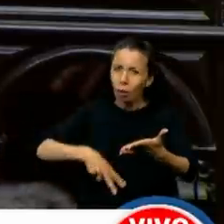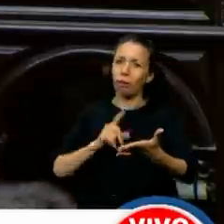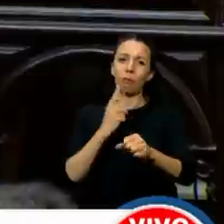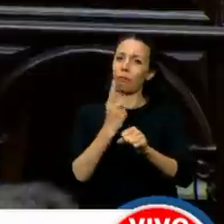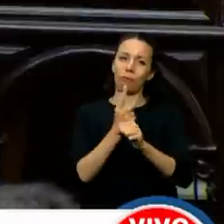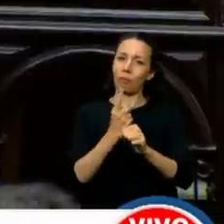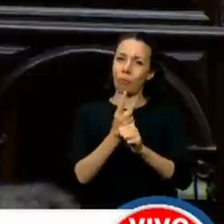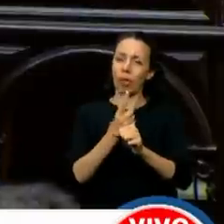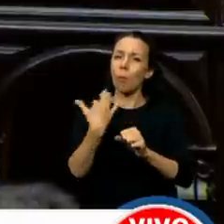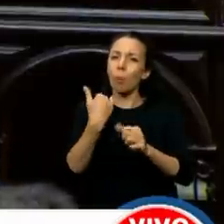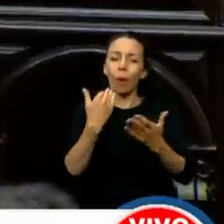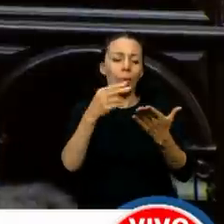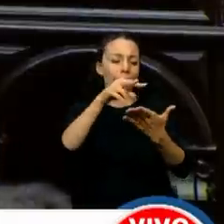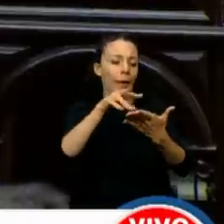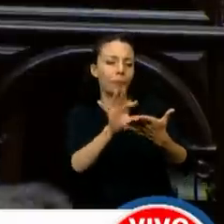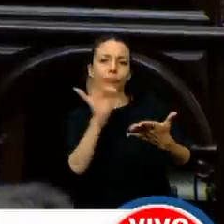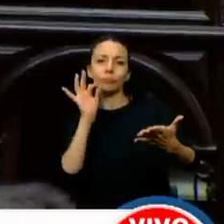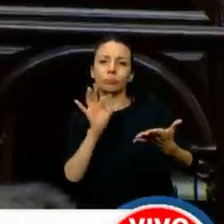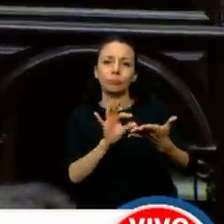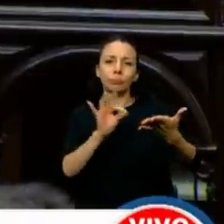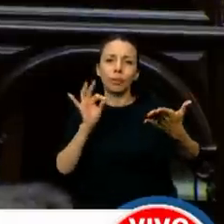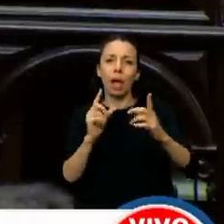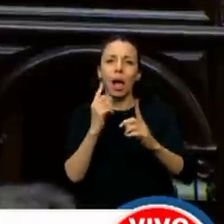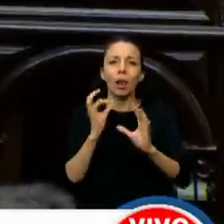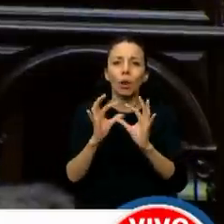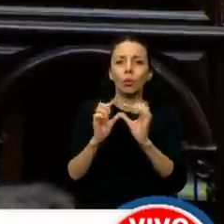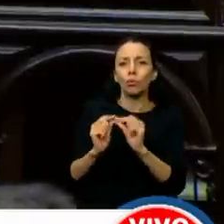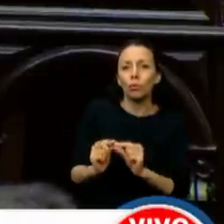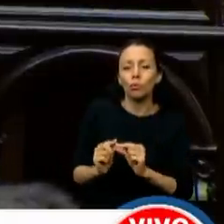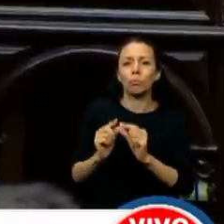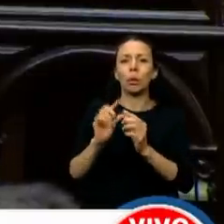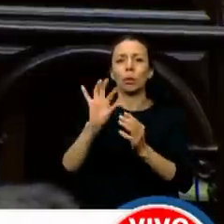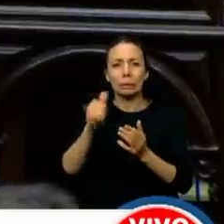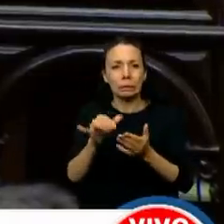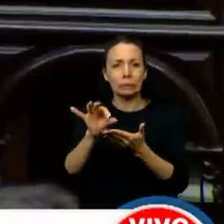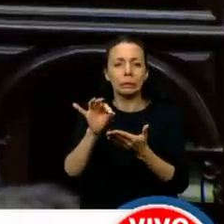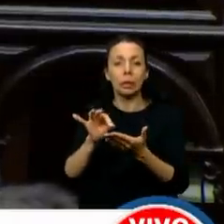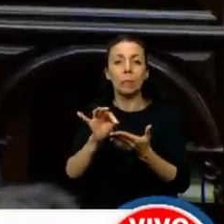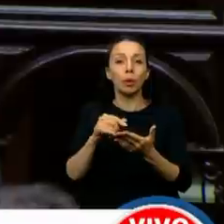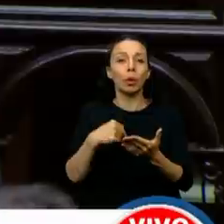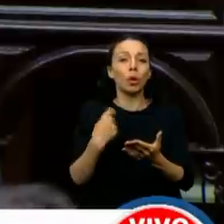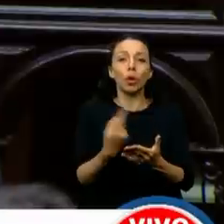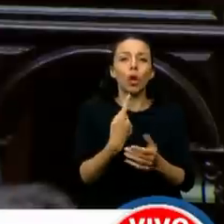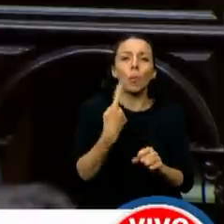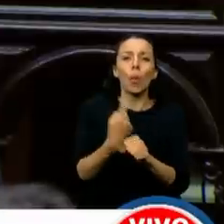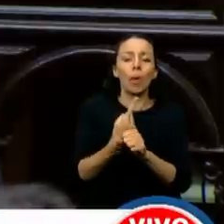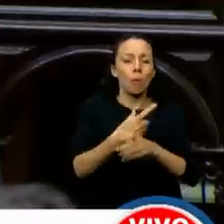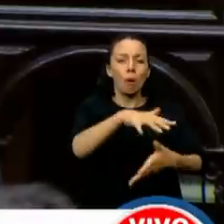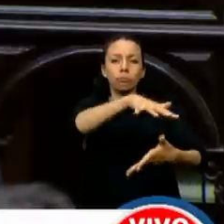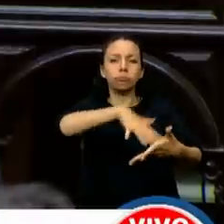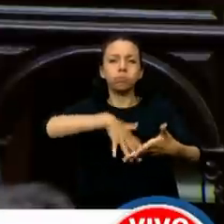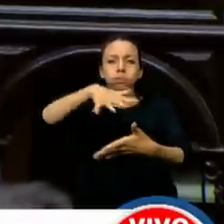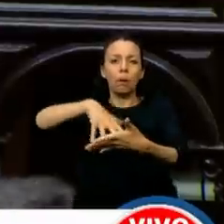citas podemos leer cifras de la economía pero no podemos leer de punta a punta